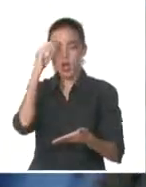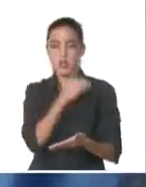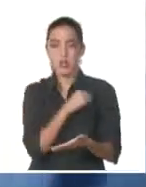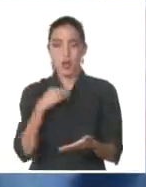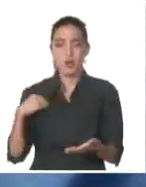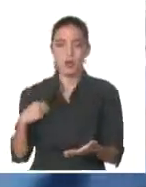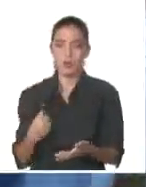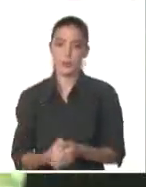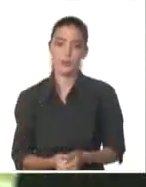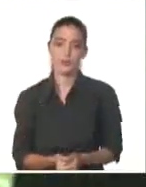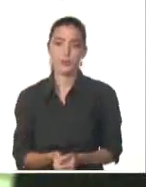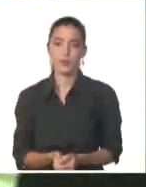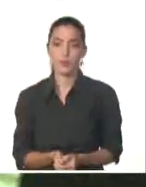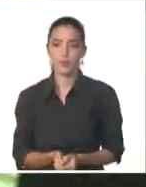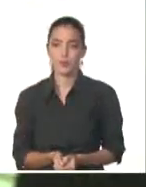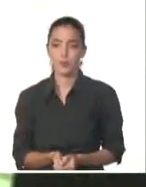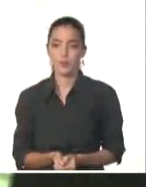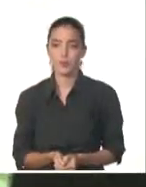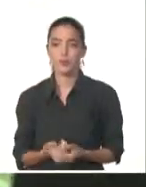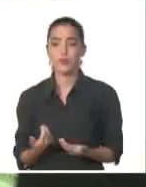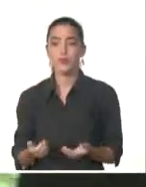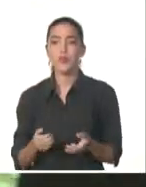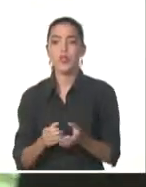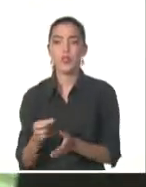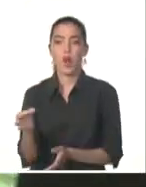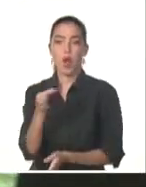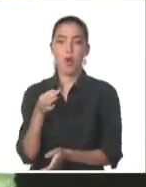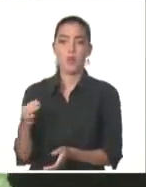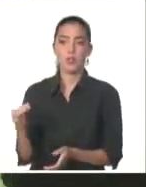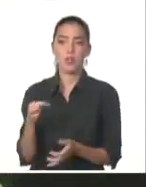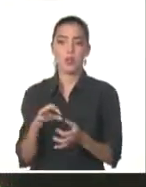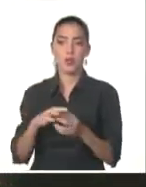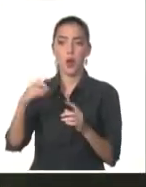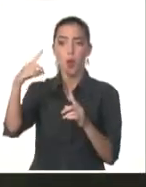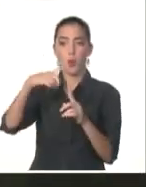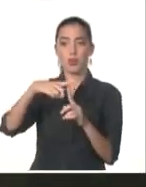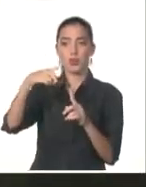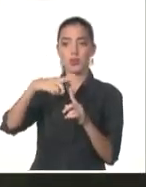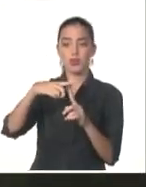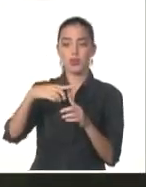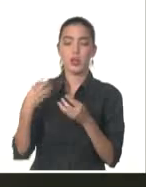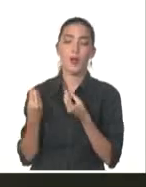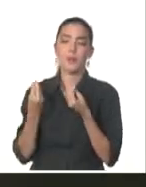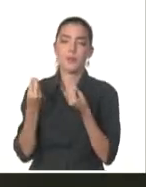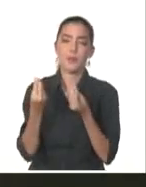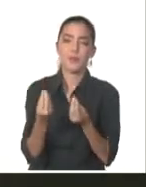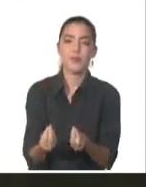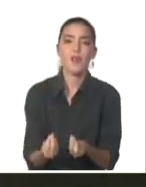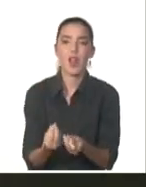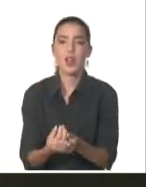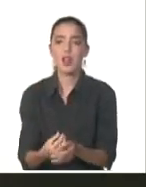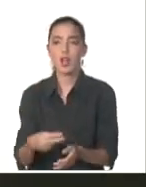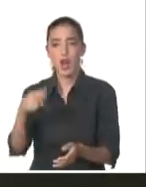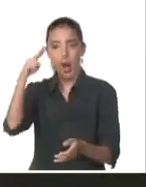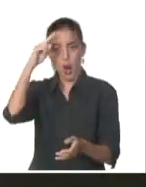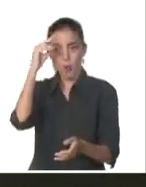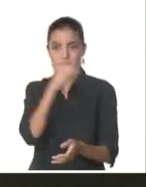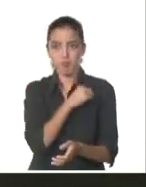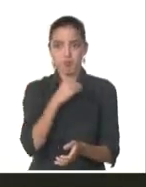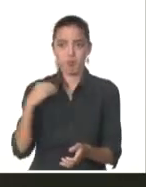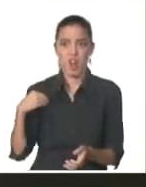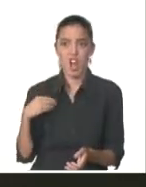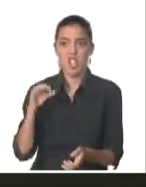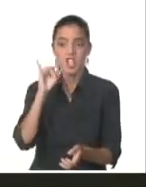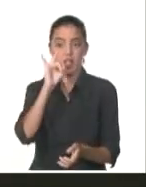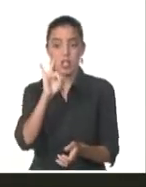territorio. Nosotros del municipio de Guantánamo nos trasladaron ayer 7 médicos y 7 enfermeras que están allí prestando servicio, y el